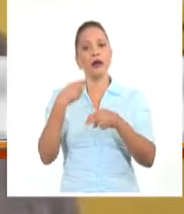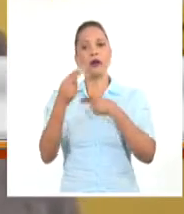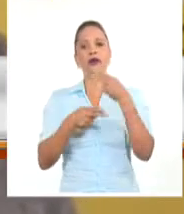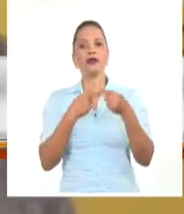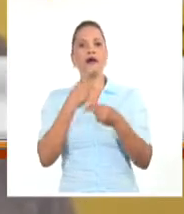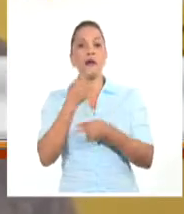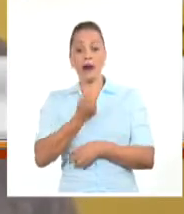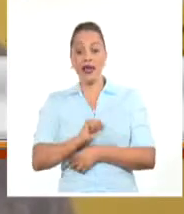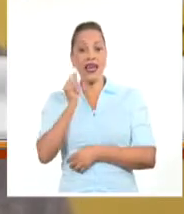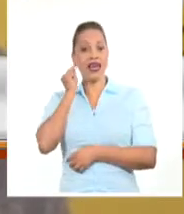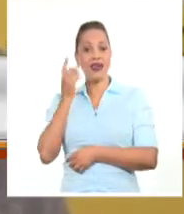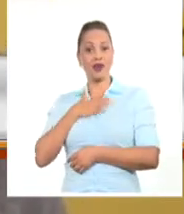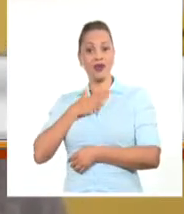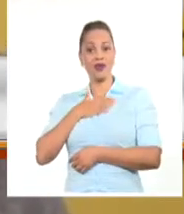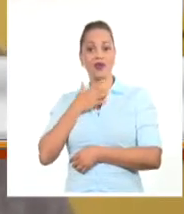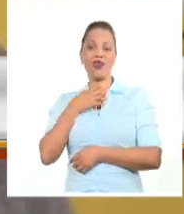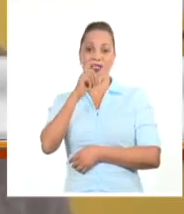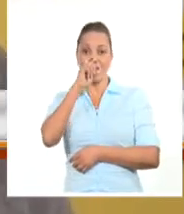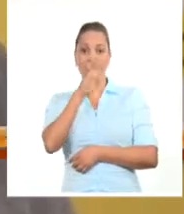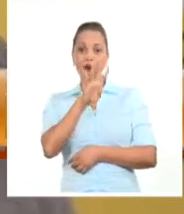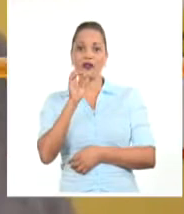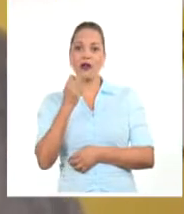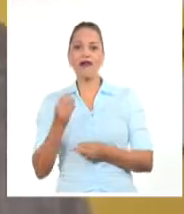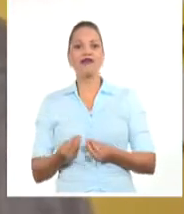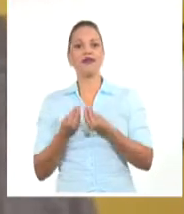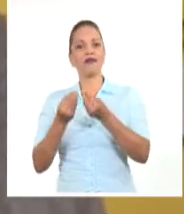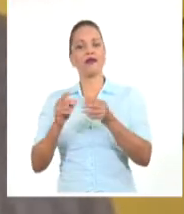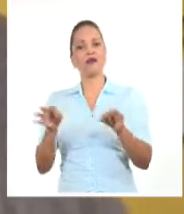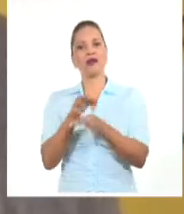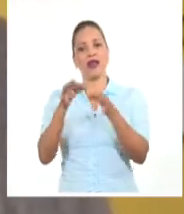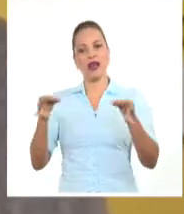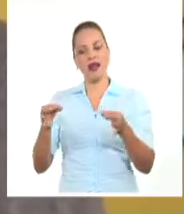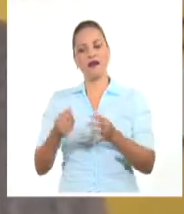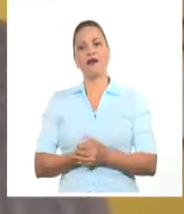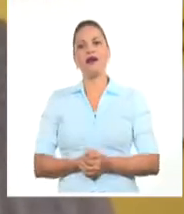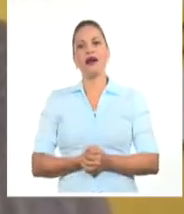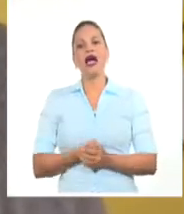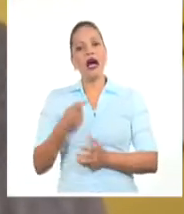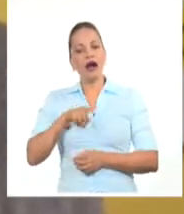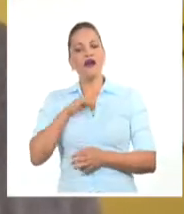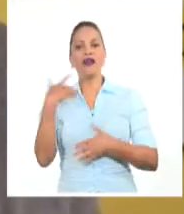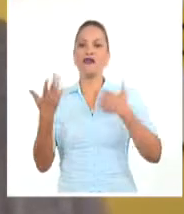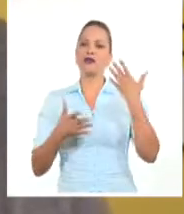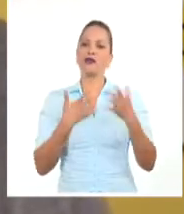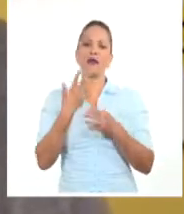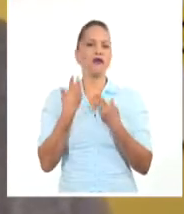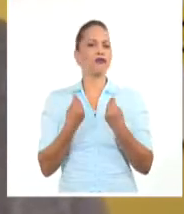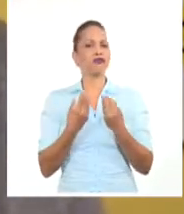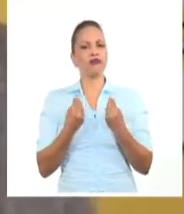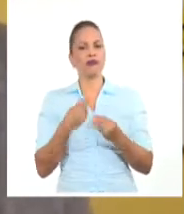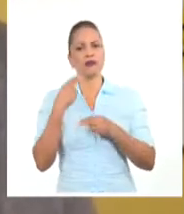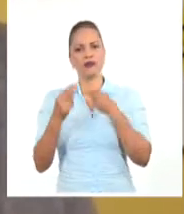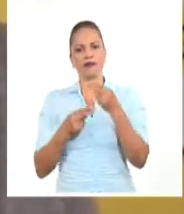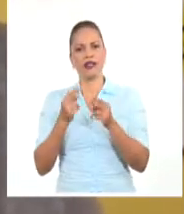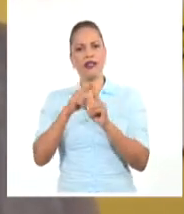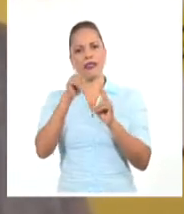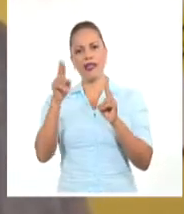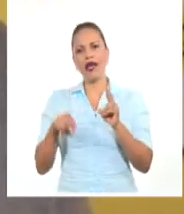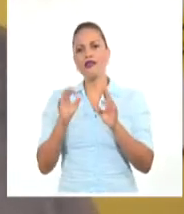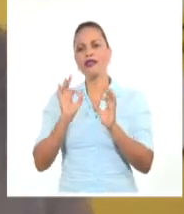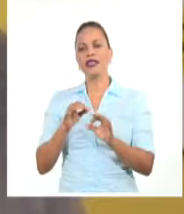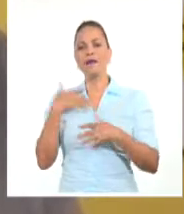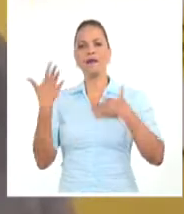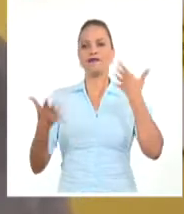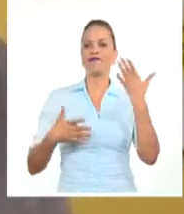nuestra hija cuando tenía 4 años como regalo, y que, bueno, disfrutamos mucho hacerlo, y siempre muy divertida